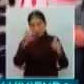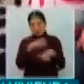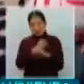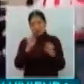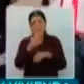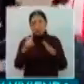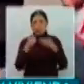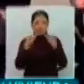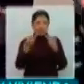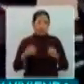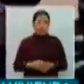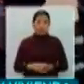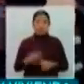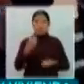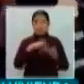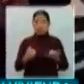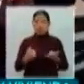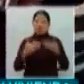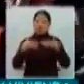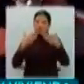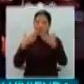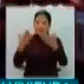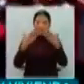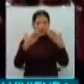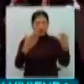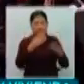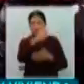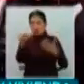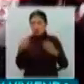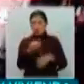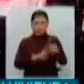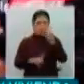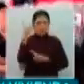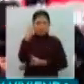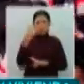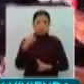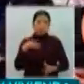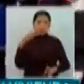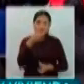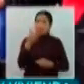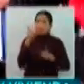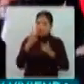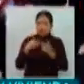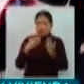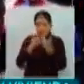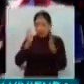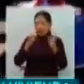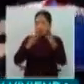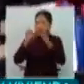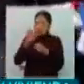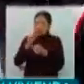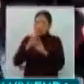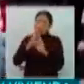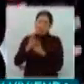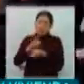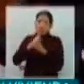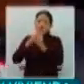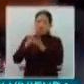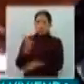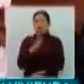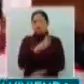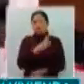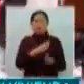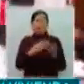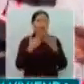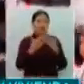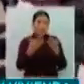información. Tenemos que agradecer a la población boliviana que nos ha abierto las puertas para poder contestar a las preguntas